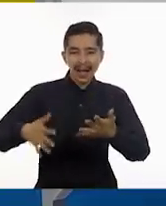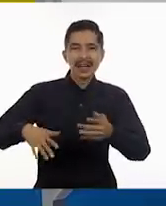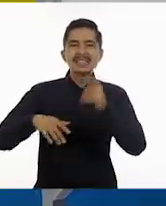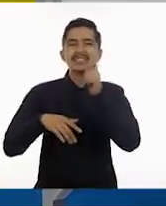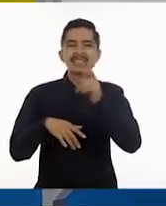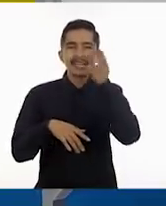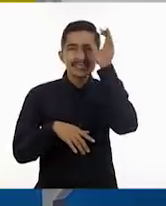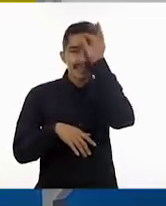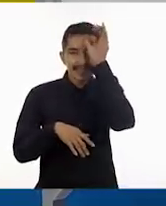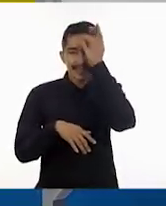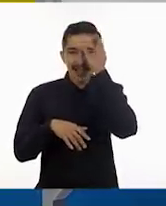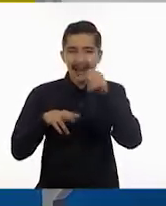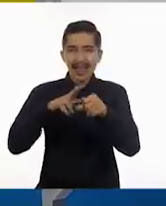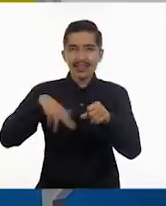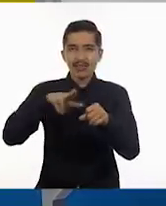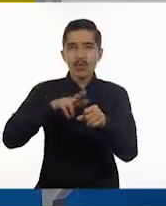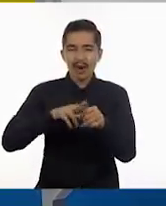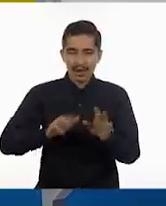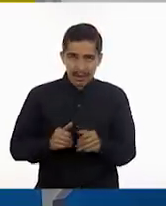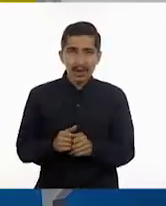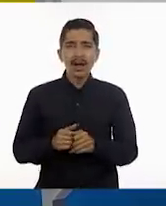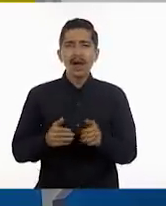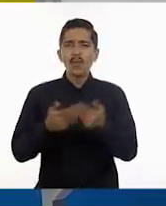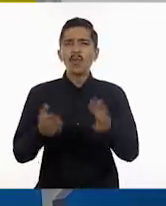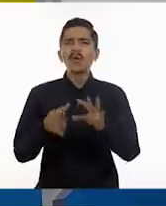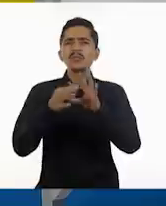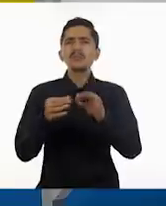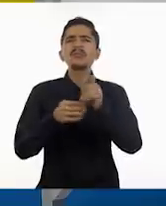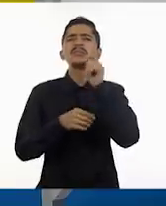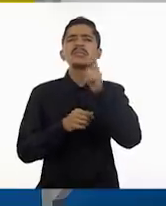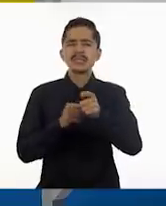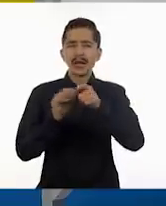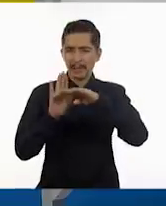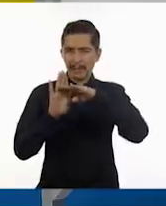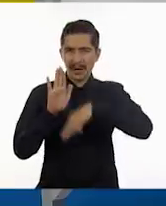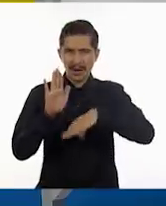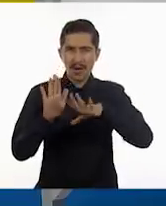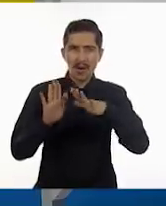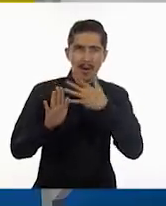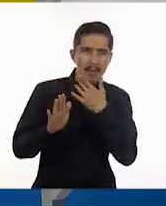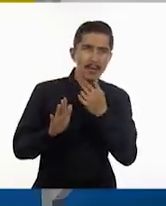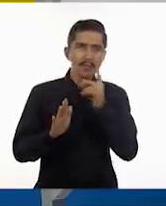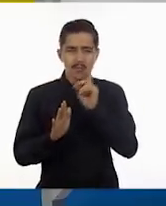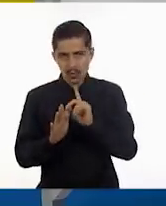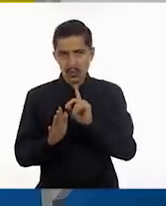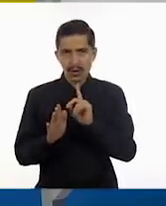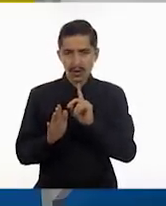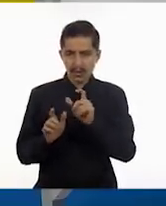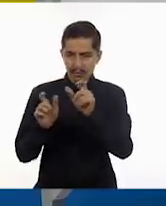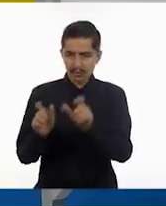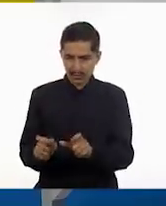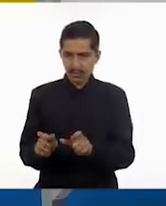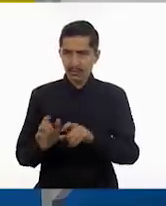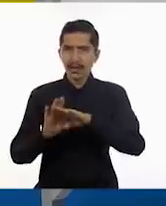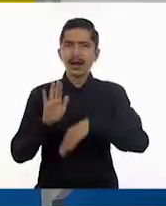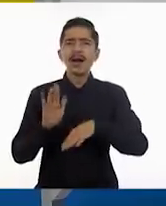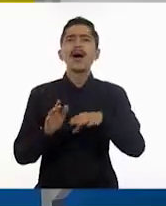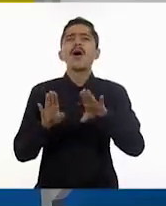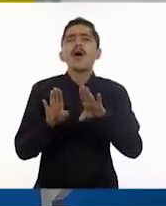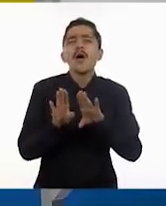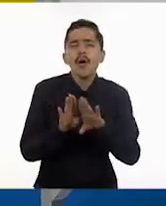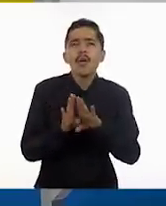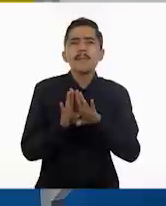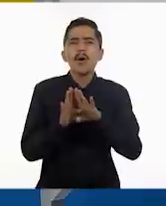Ciencias Naturales. En esta ocasión vamos a hablar sobre el aparato reproductor. Propiamente, vamos a ver la función